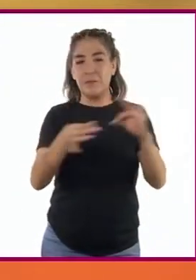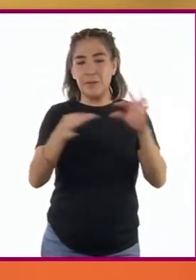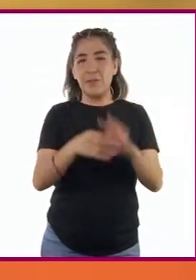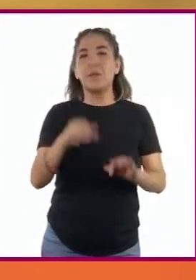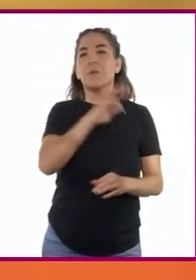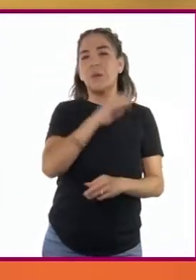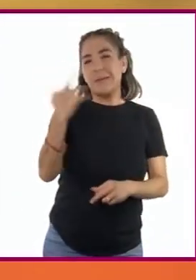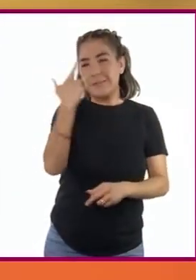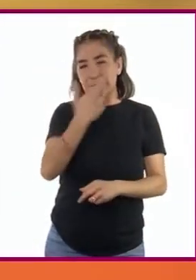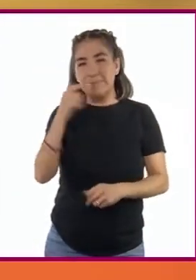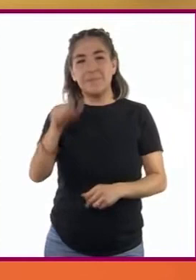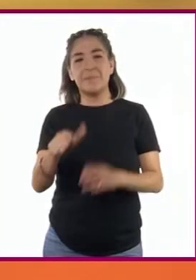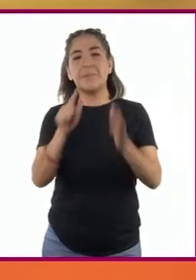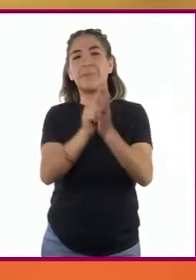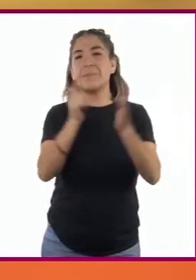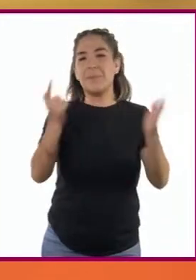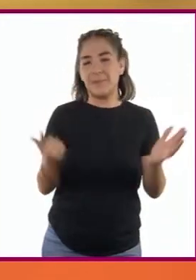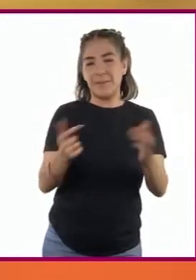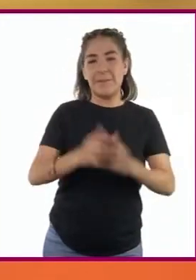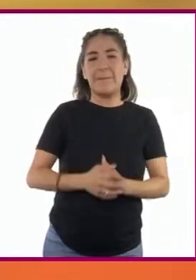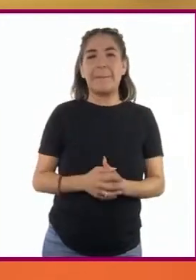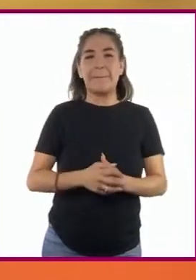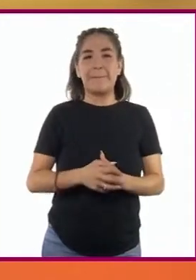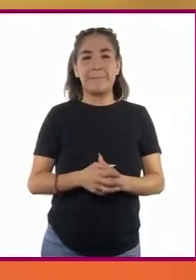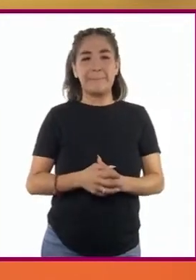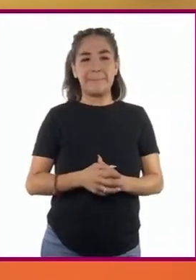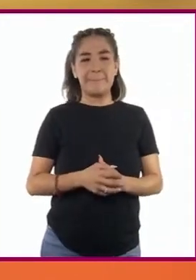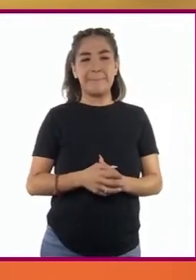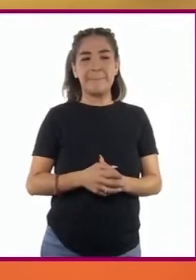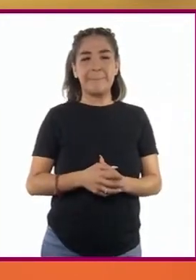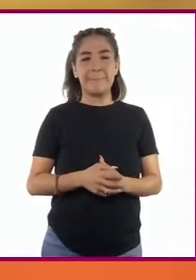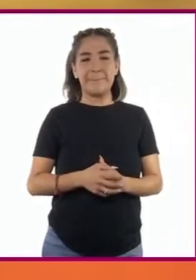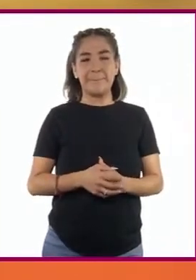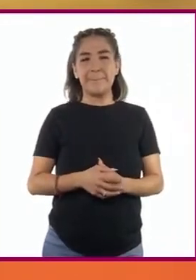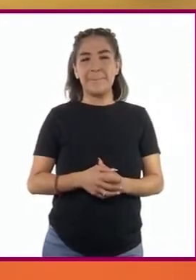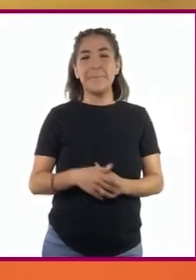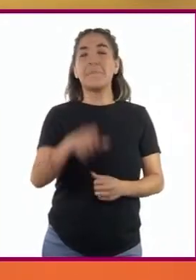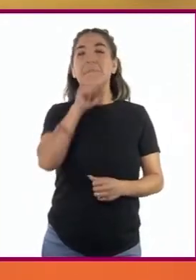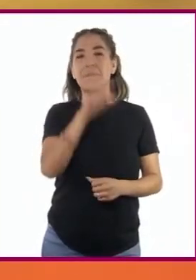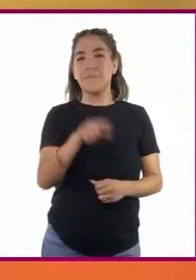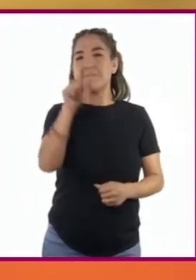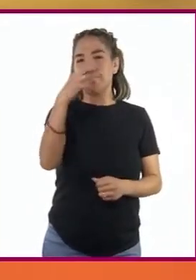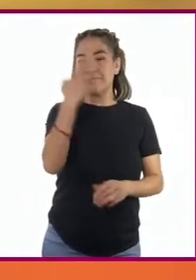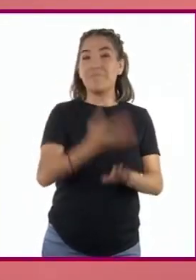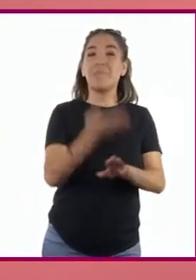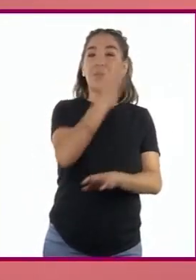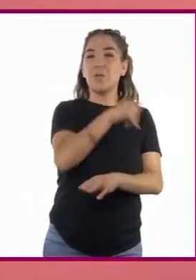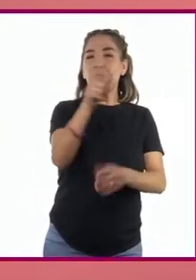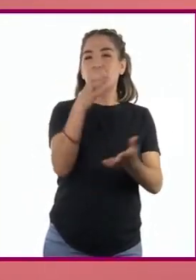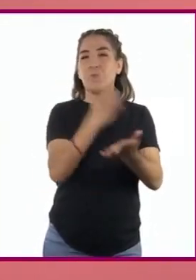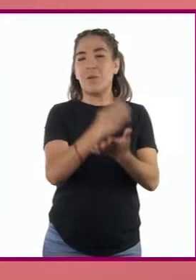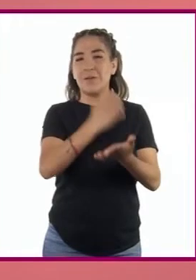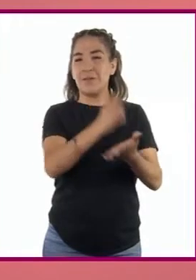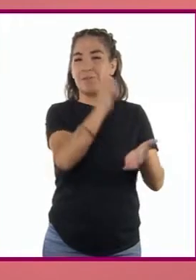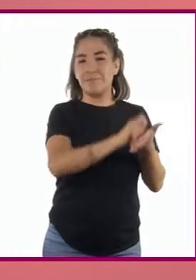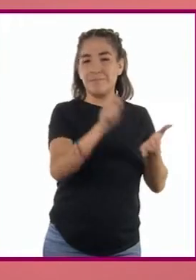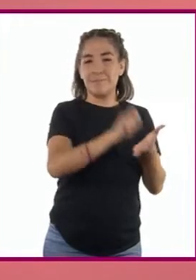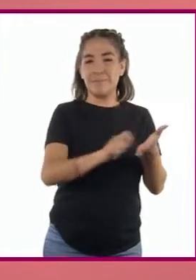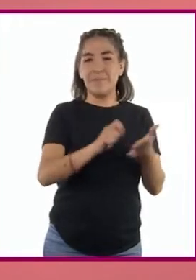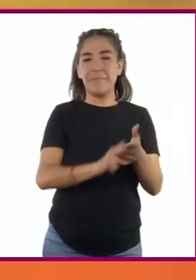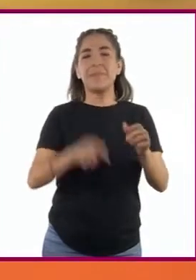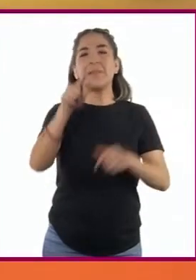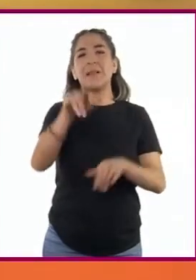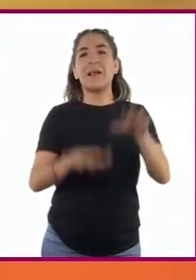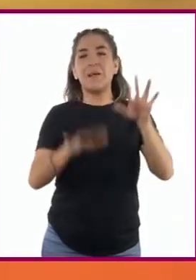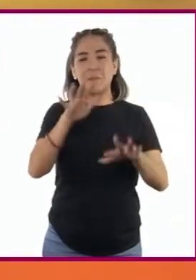estas las podrán resolver al momento de consultar su libro de texto y revisar sus apuntes. ¿Alguna